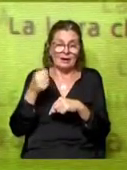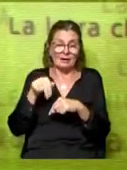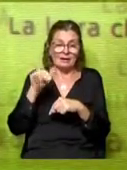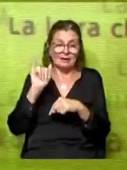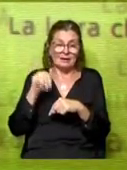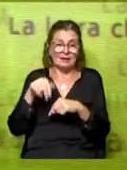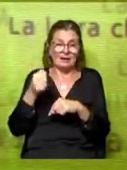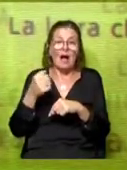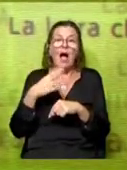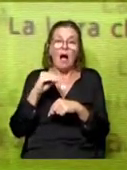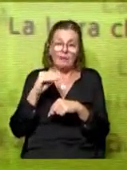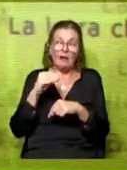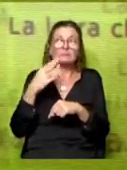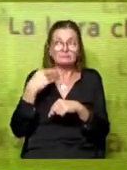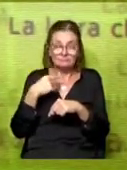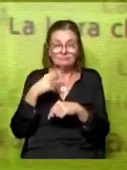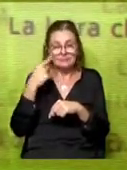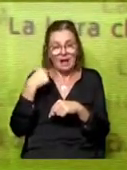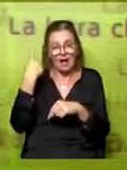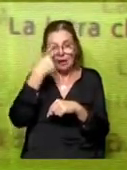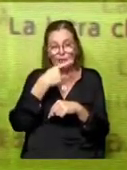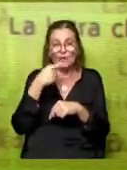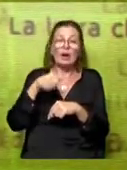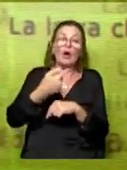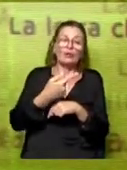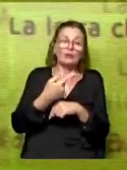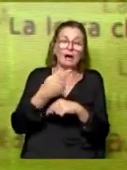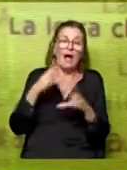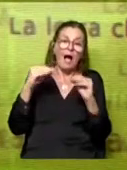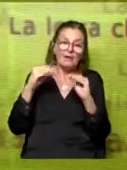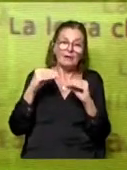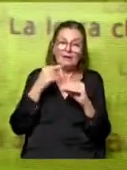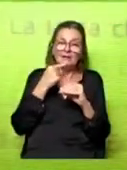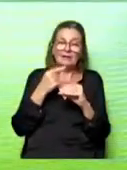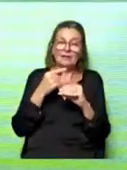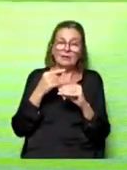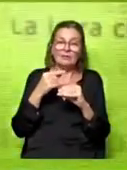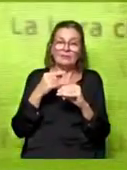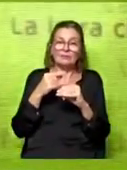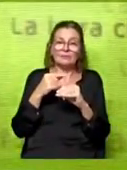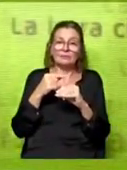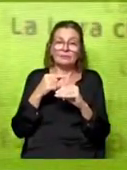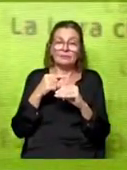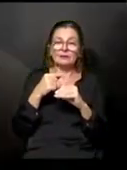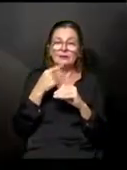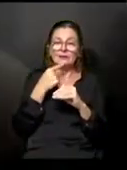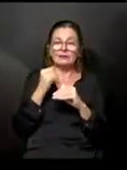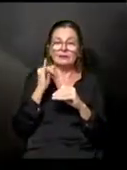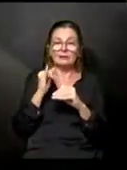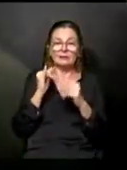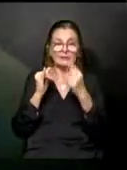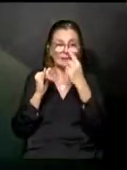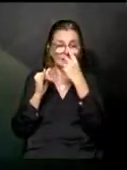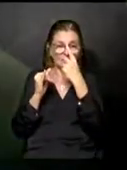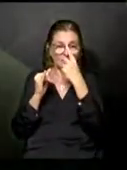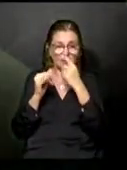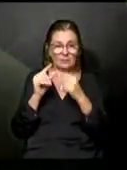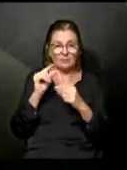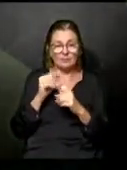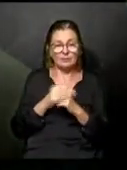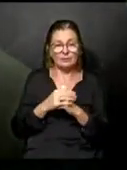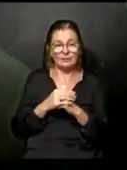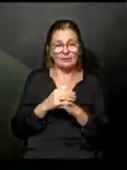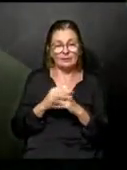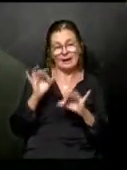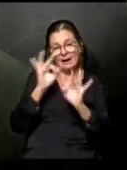la cabeza, mientras la otra Karina, mientras Karina Ceballos habla, Karina Núñez dice que sí. Karina, un toque contigo.